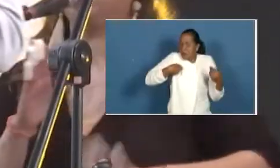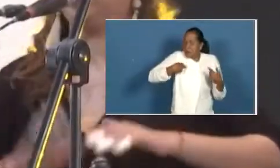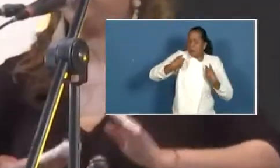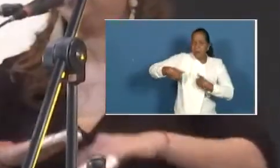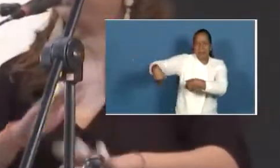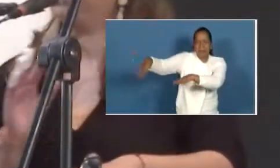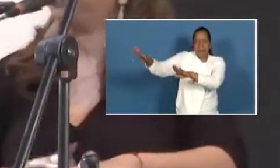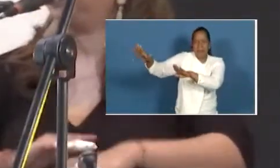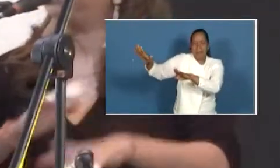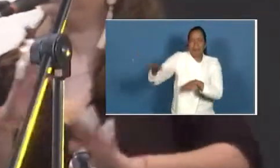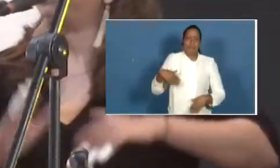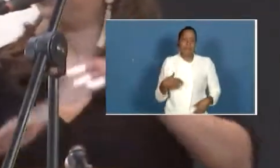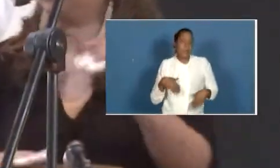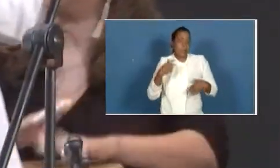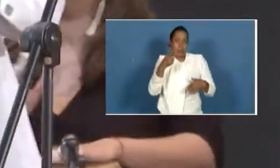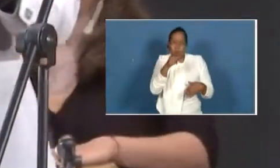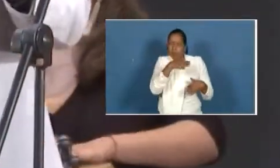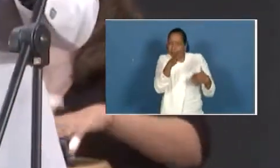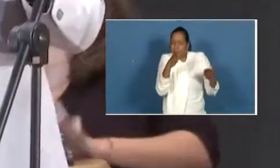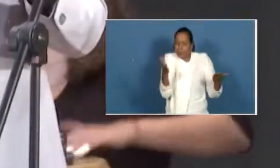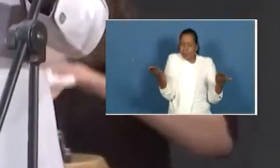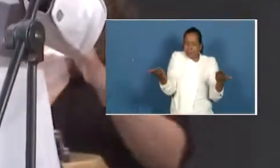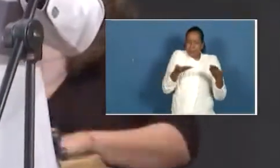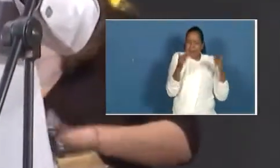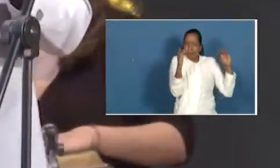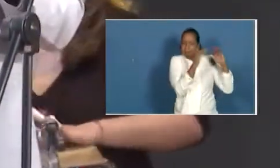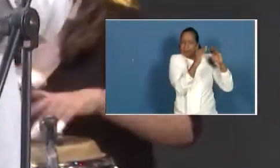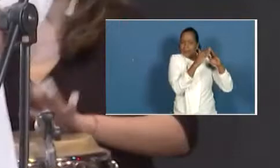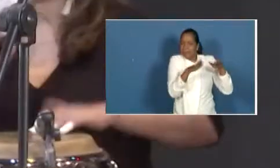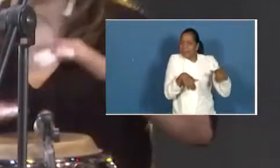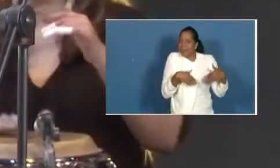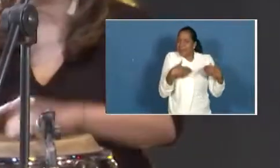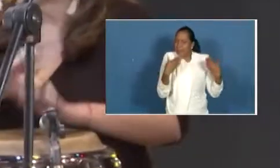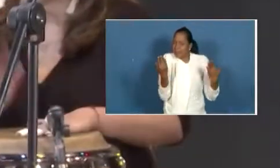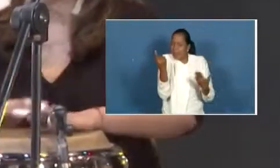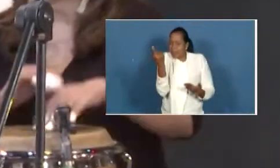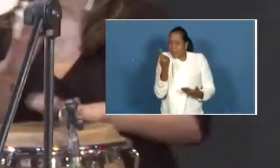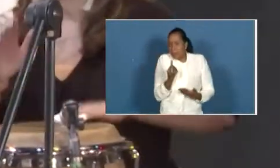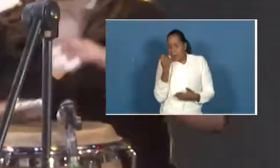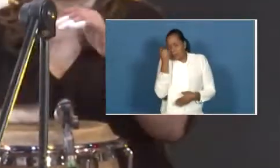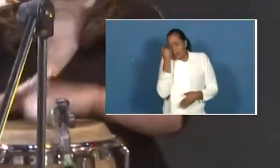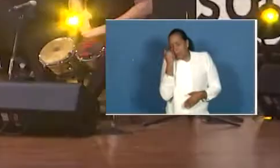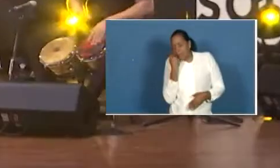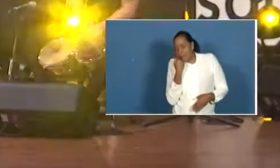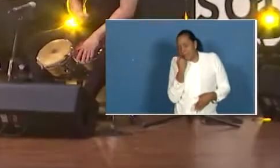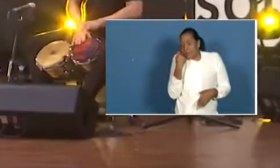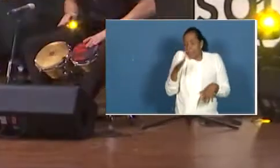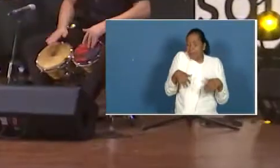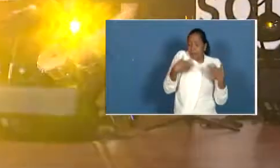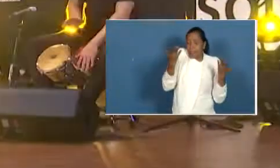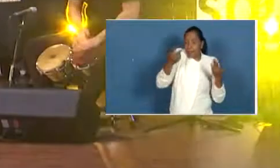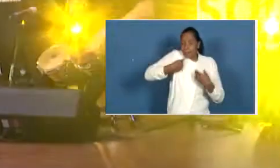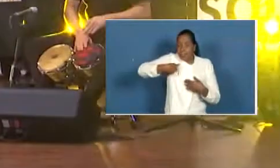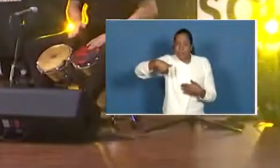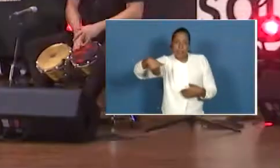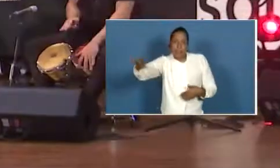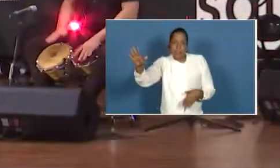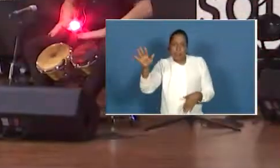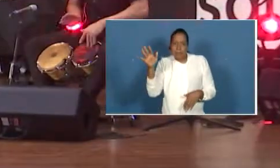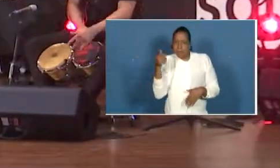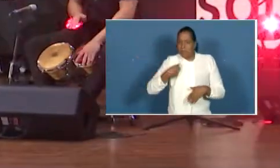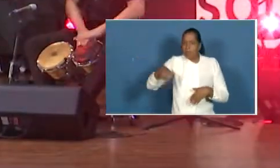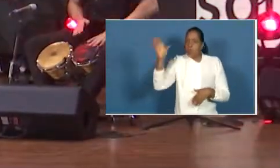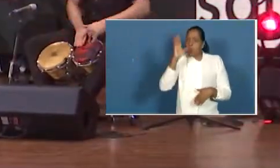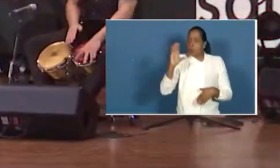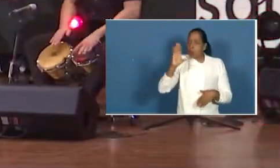perder. Tú nunca estabas en casa y ella tan sola y triste. Por eso se marchó, se fue